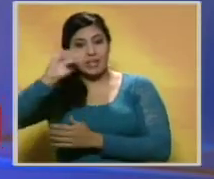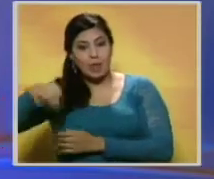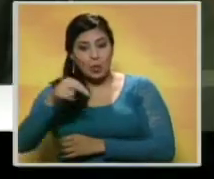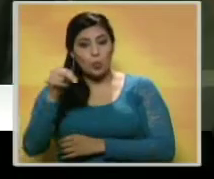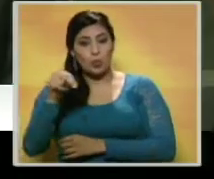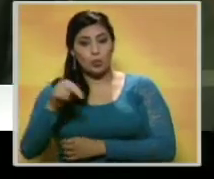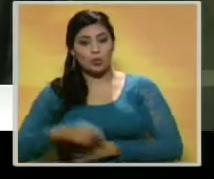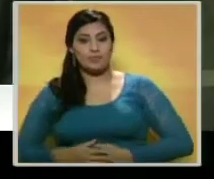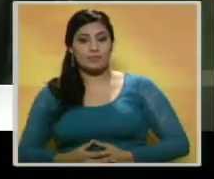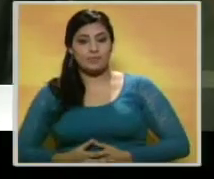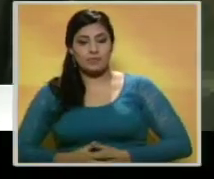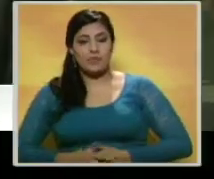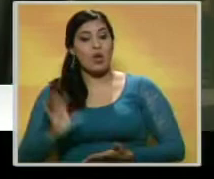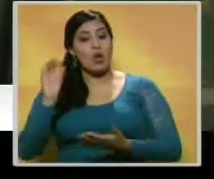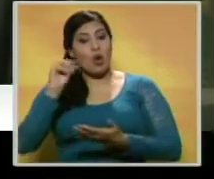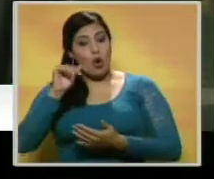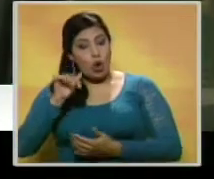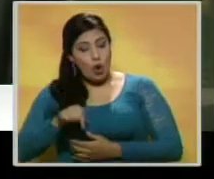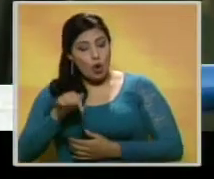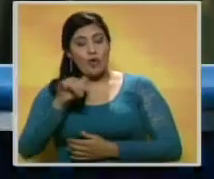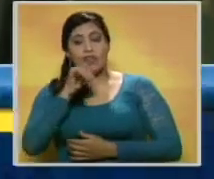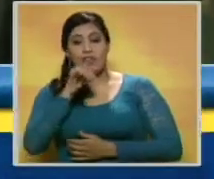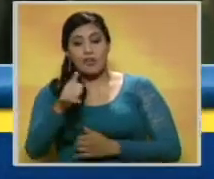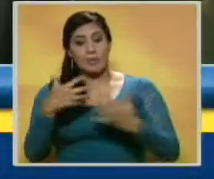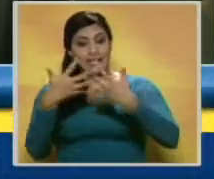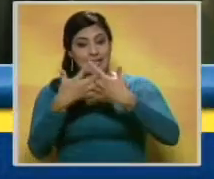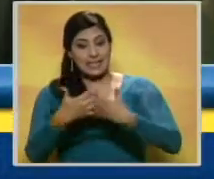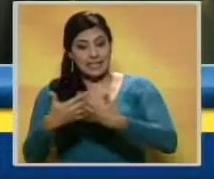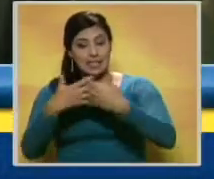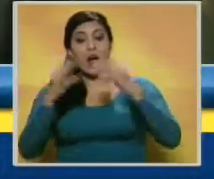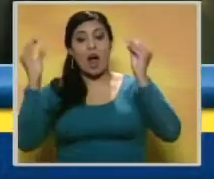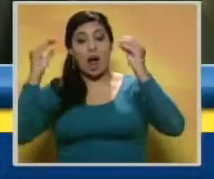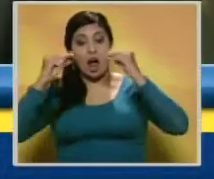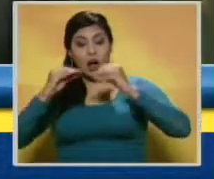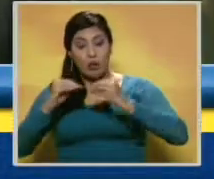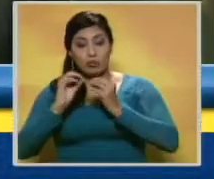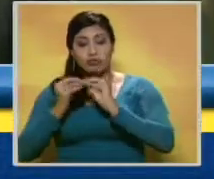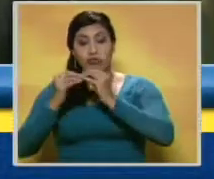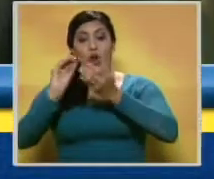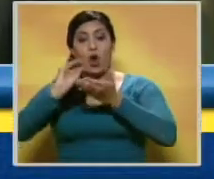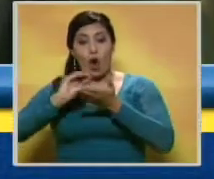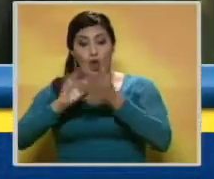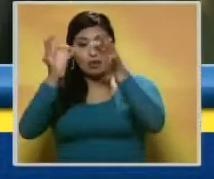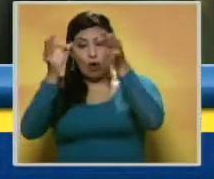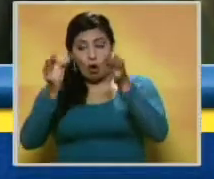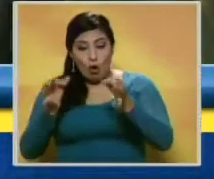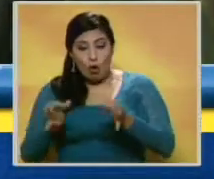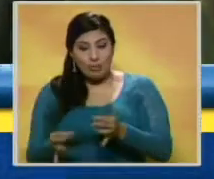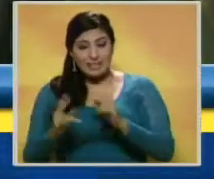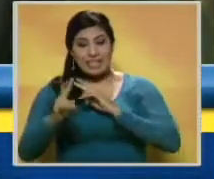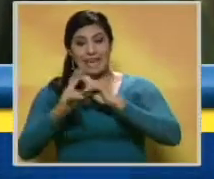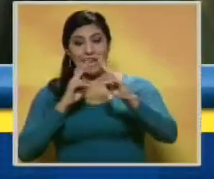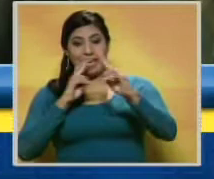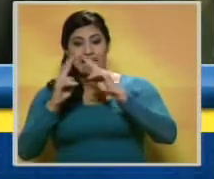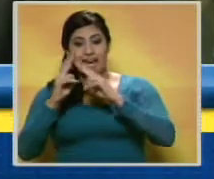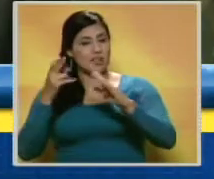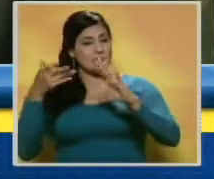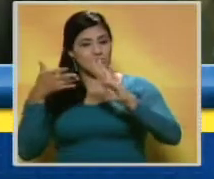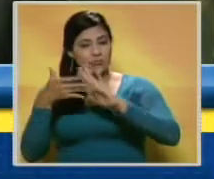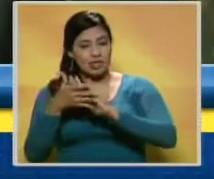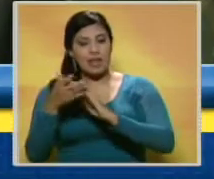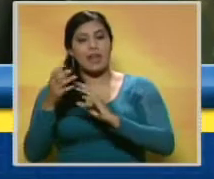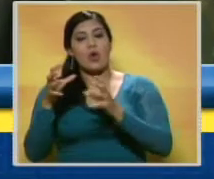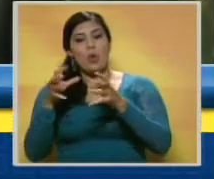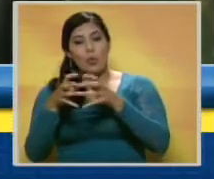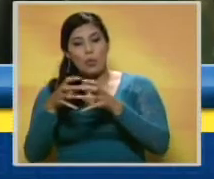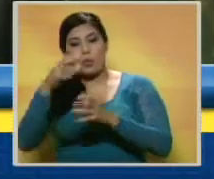julio. Hoy puedo anunciar que Estados Unidos ha acordado restablecer formalmente relaciones diplomáticas con la